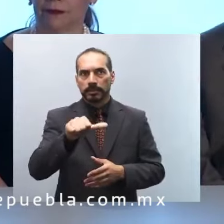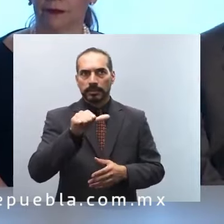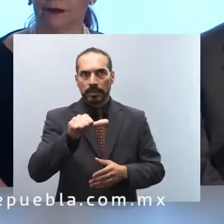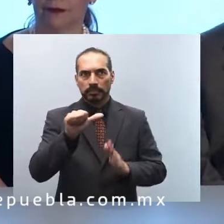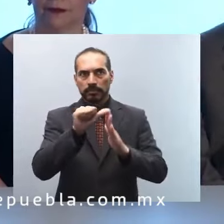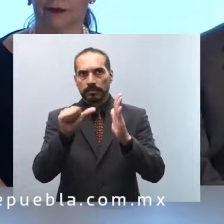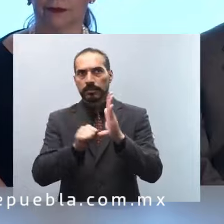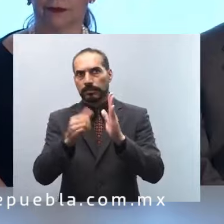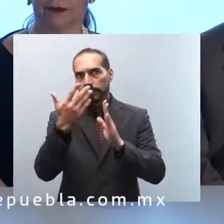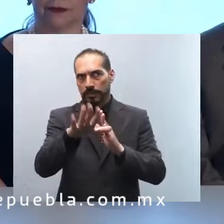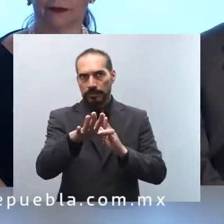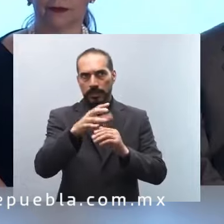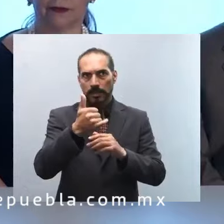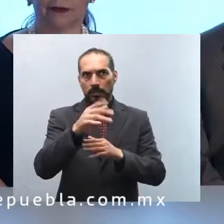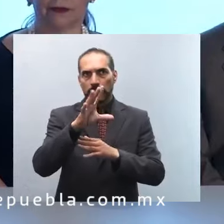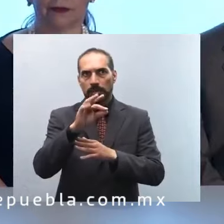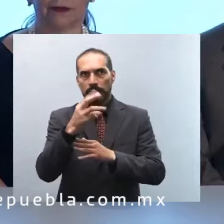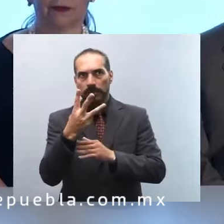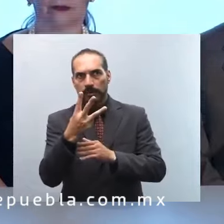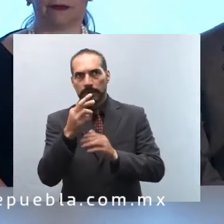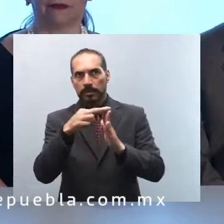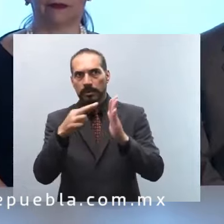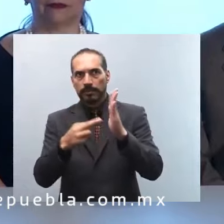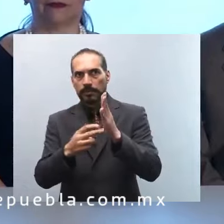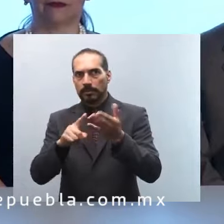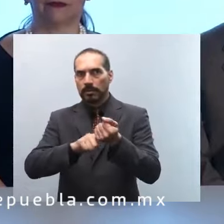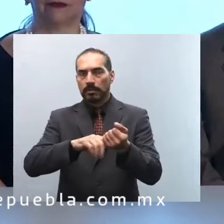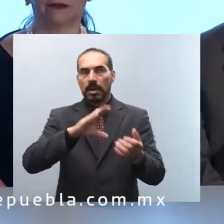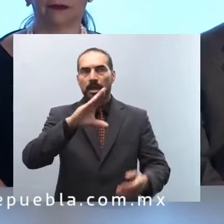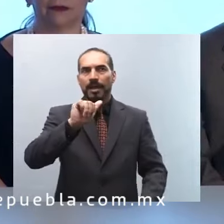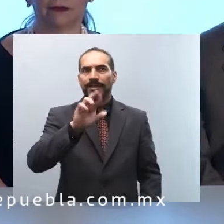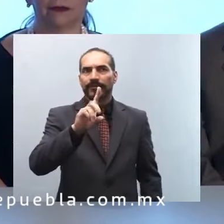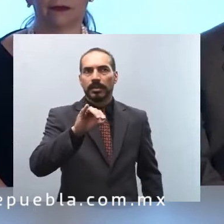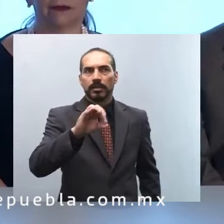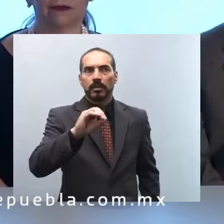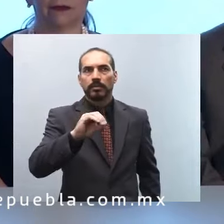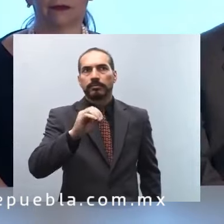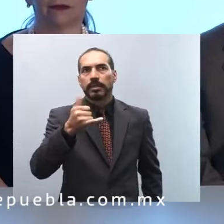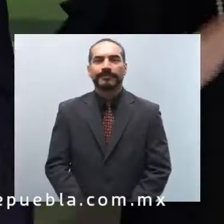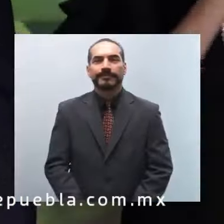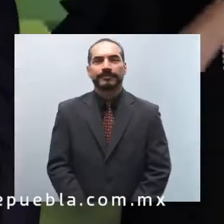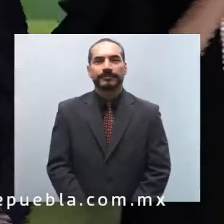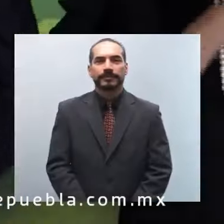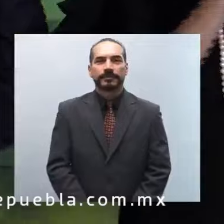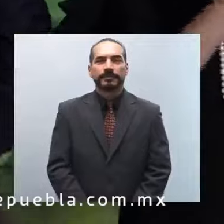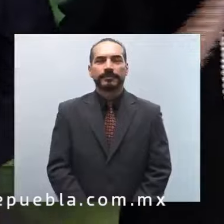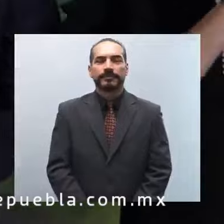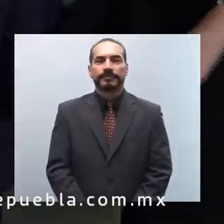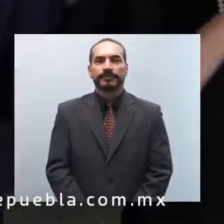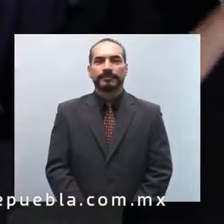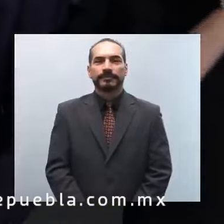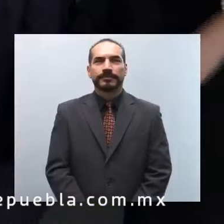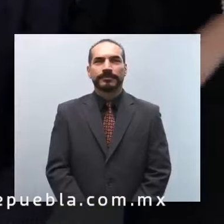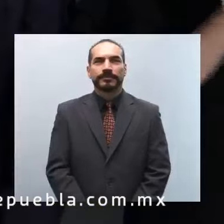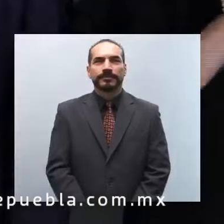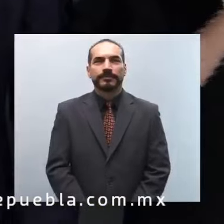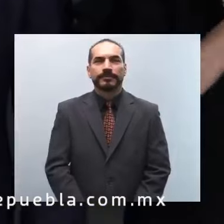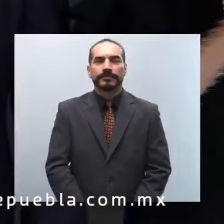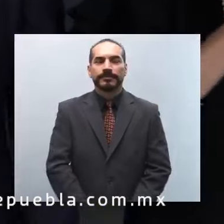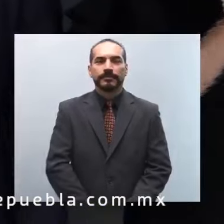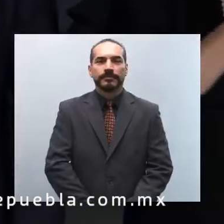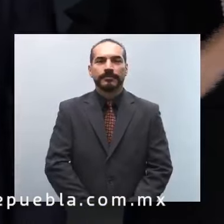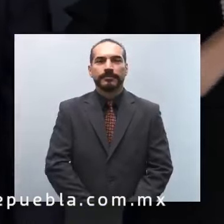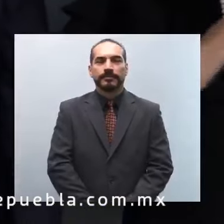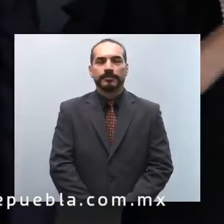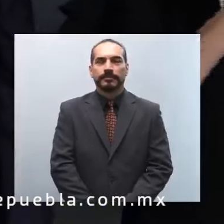la creación de una dirección de derechos humanos y programas de pago eficientes para los ciudadanos. En su primer día, dejó claro que